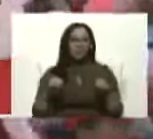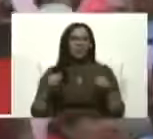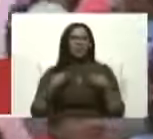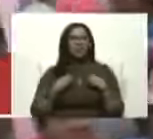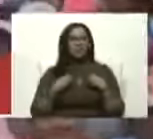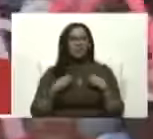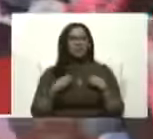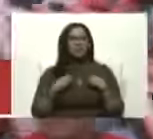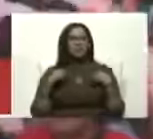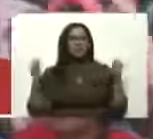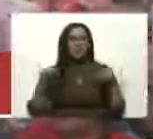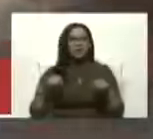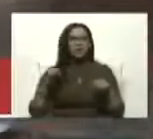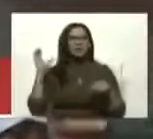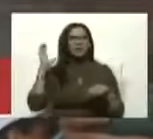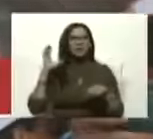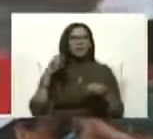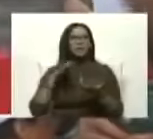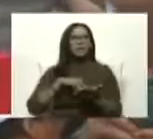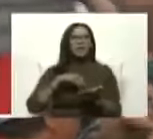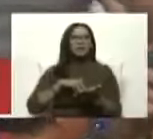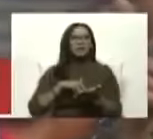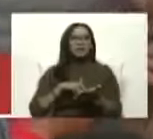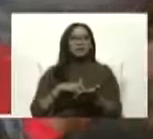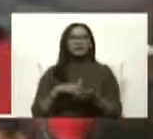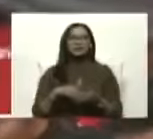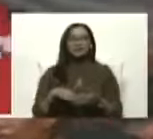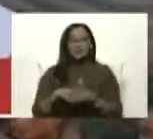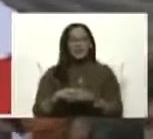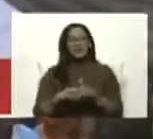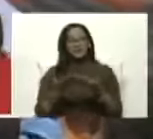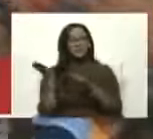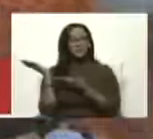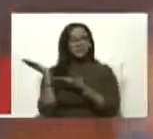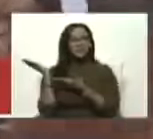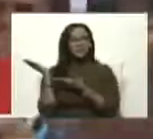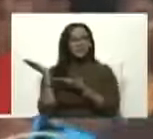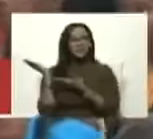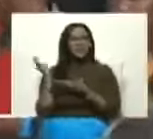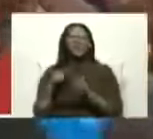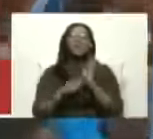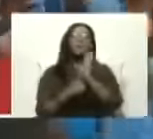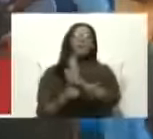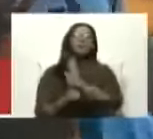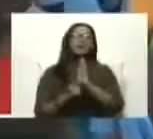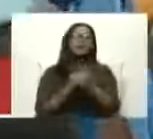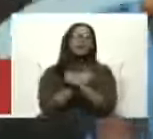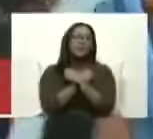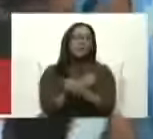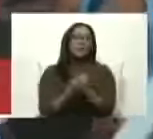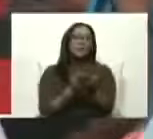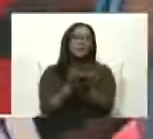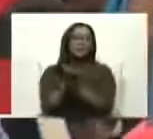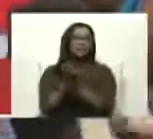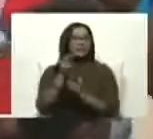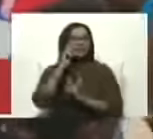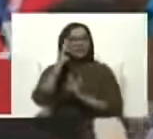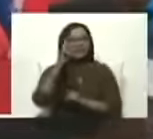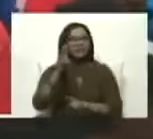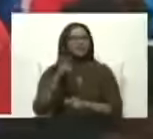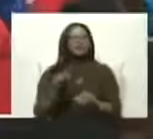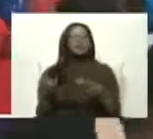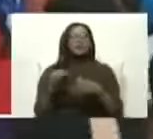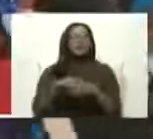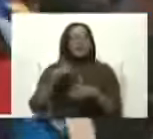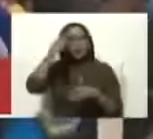vive acá en el estado Miranda, sin duda alguna, es muestra de amor, de lealtad y de respeto. Además,